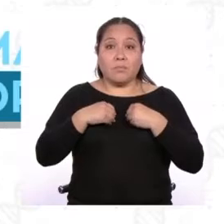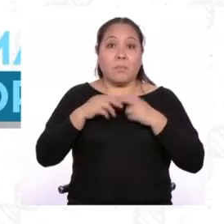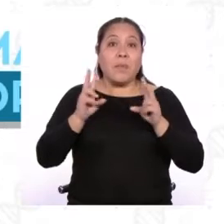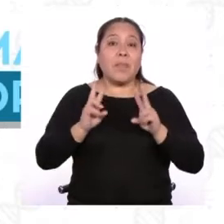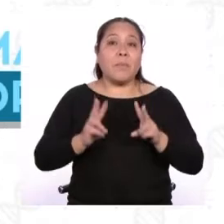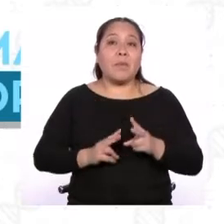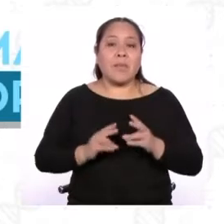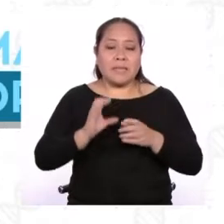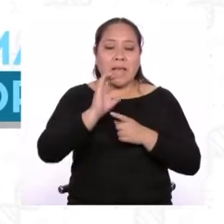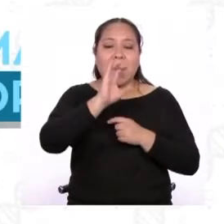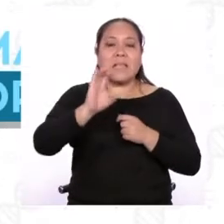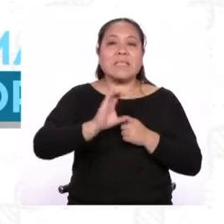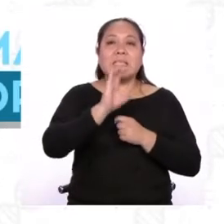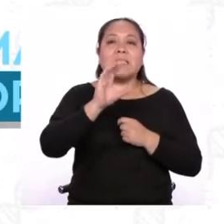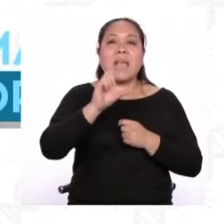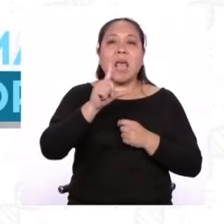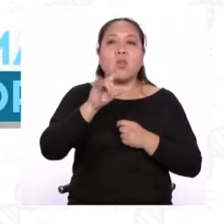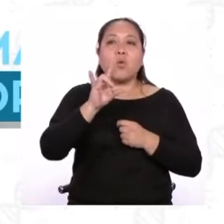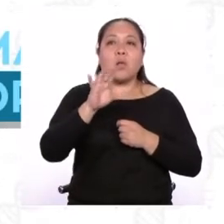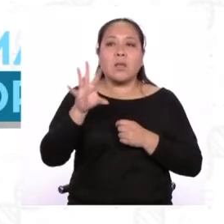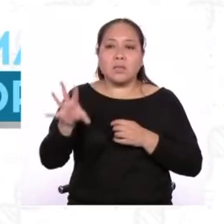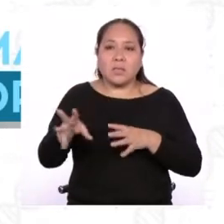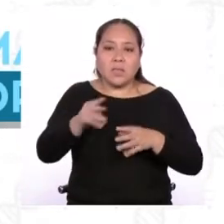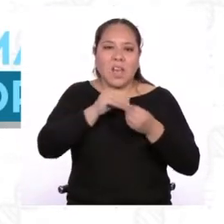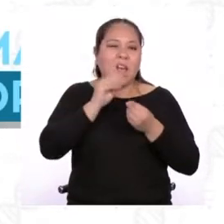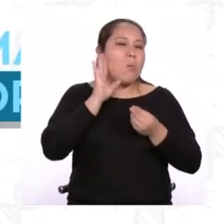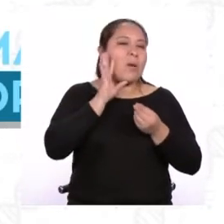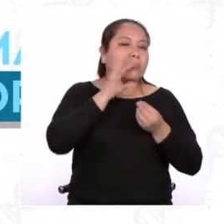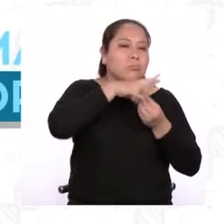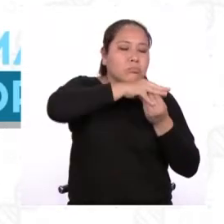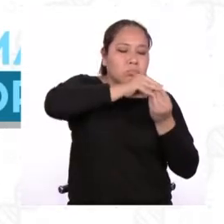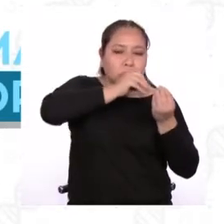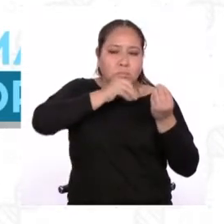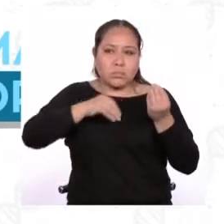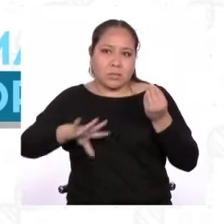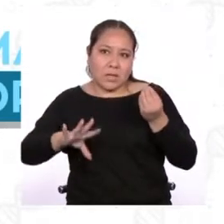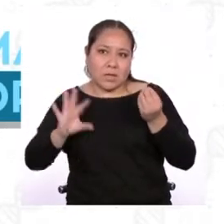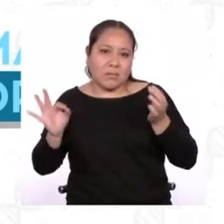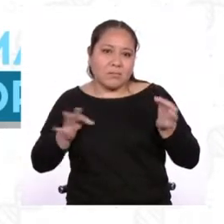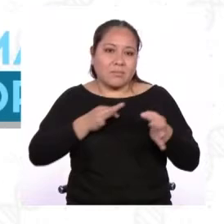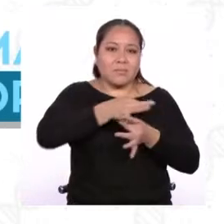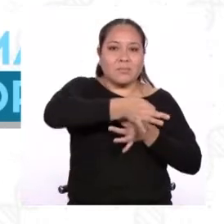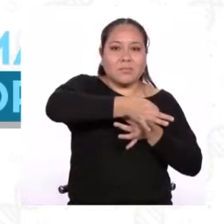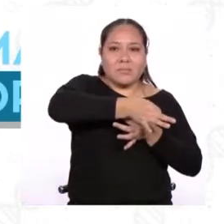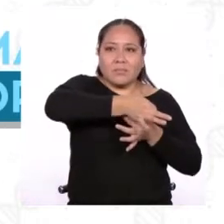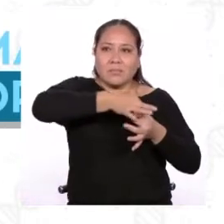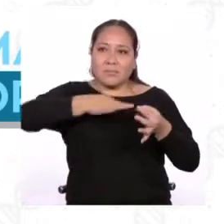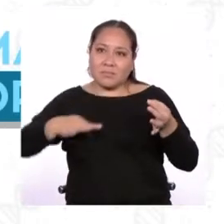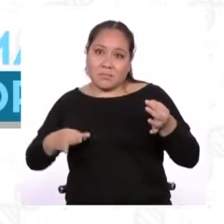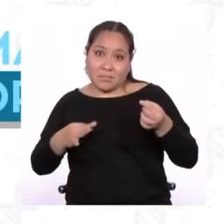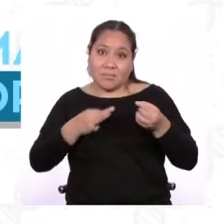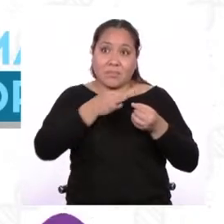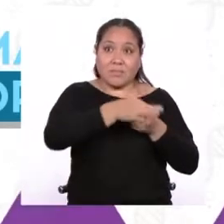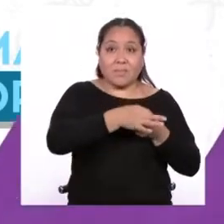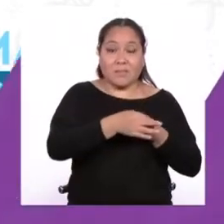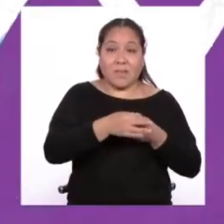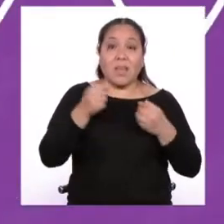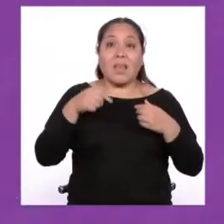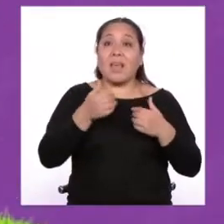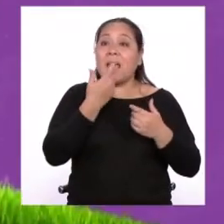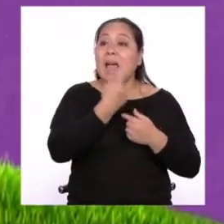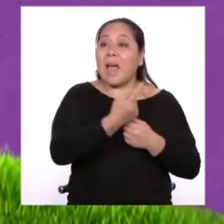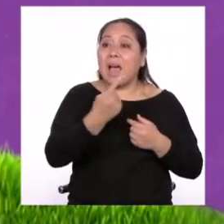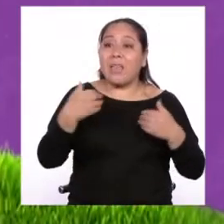de los animales y recoger los productos de desecho. Es una adaptación de los animales para garantizar que todas